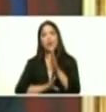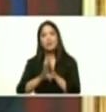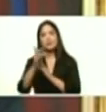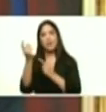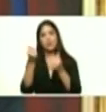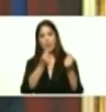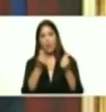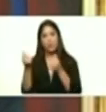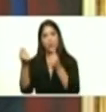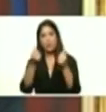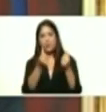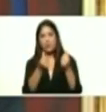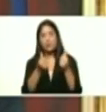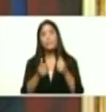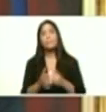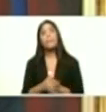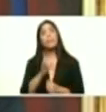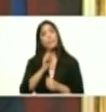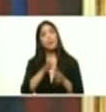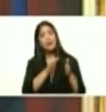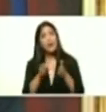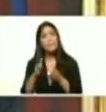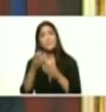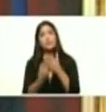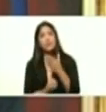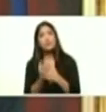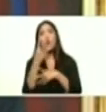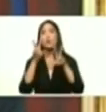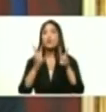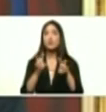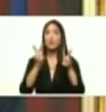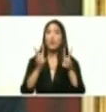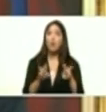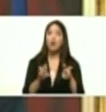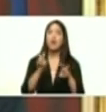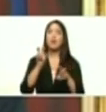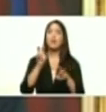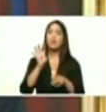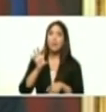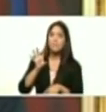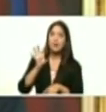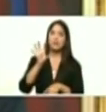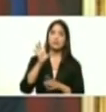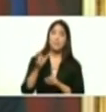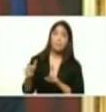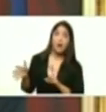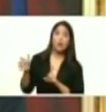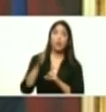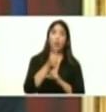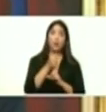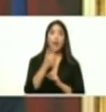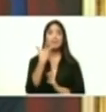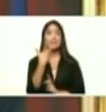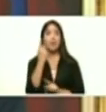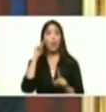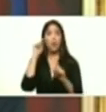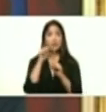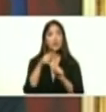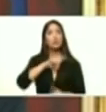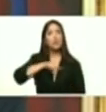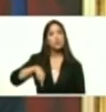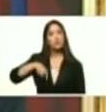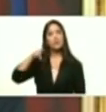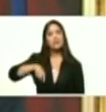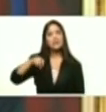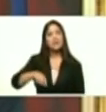y para tomar el camino de la creación de nueva riqueza del país. Para lograr esos tres objetivos necesitamos